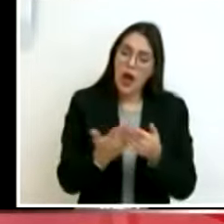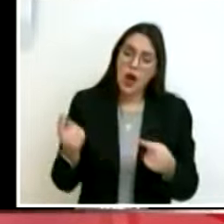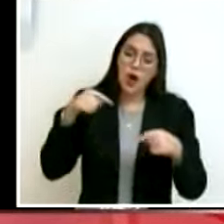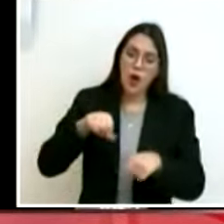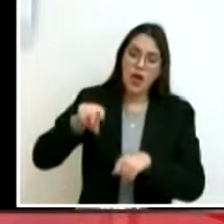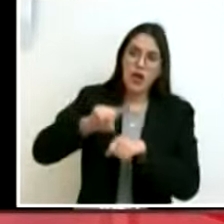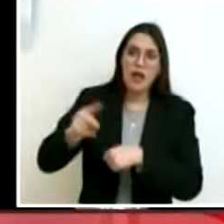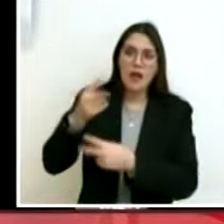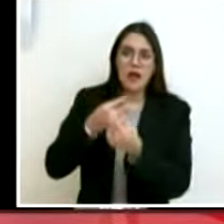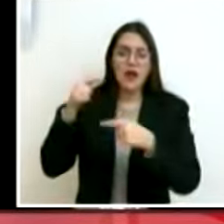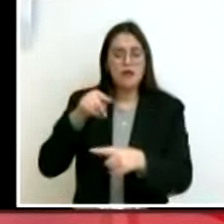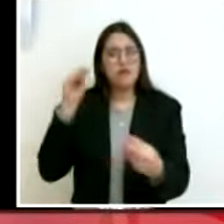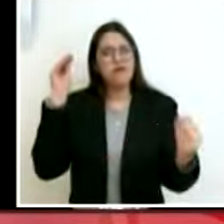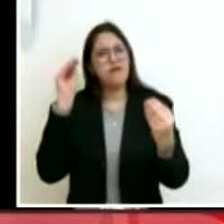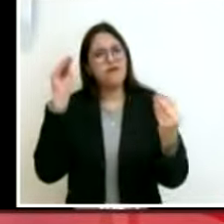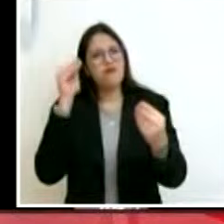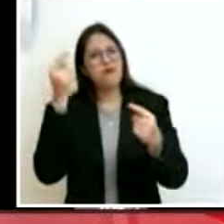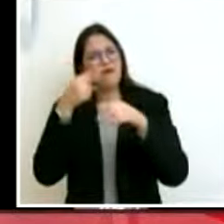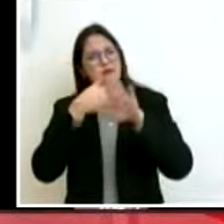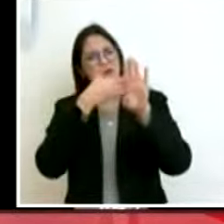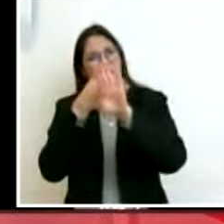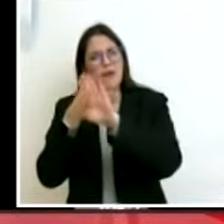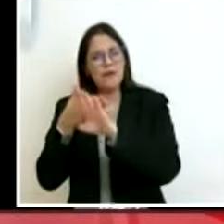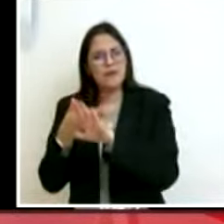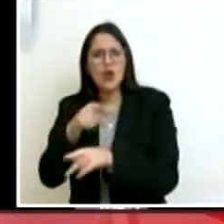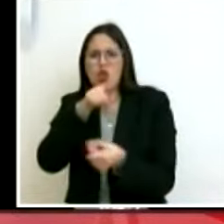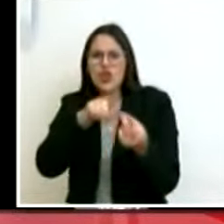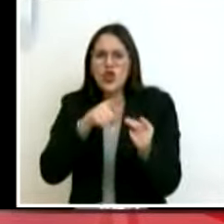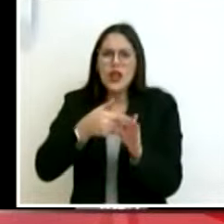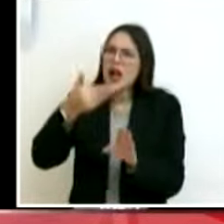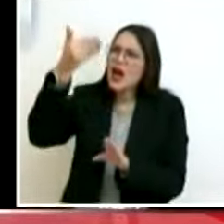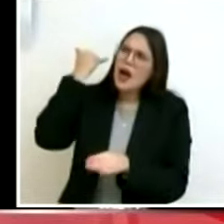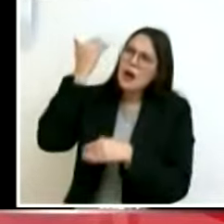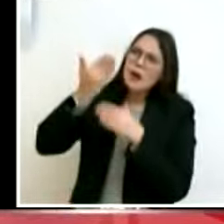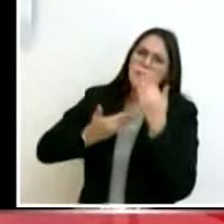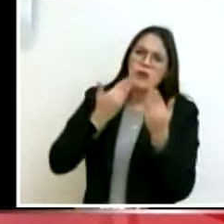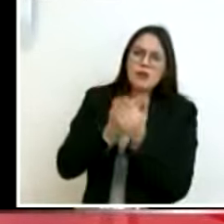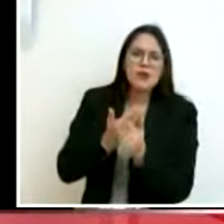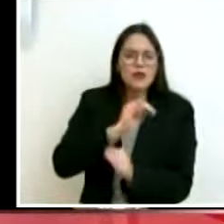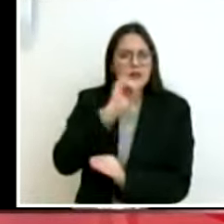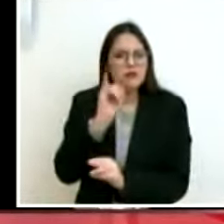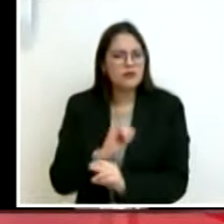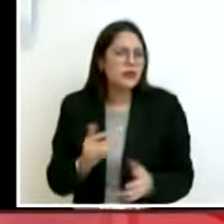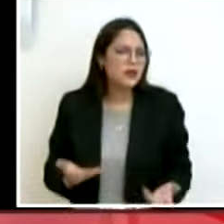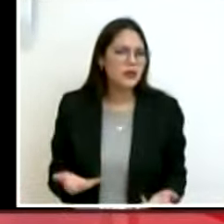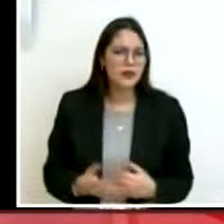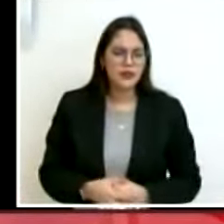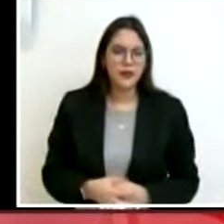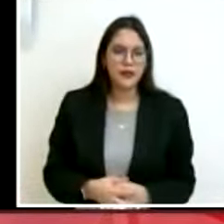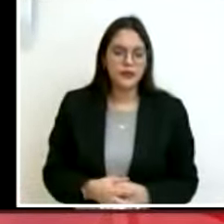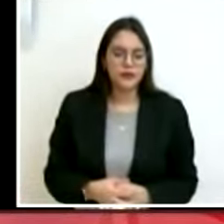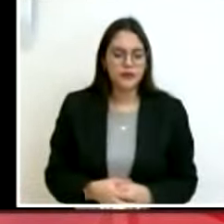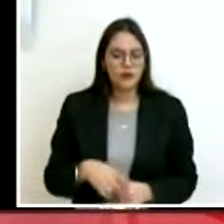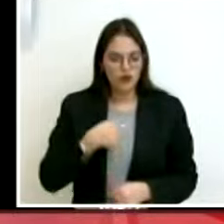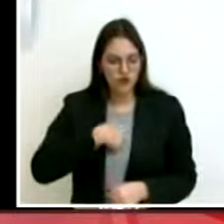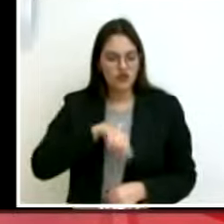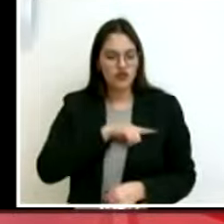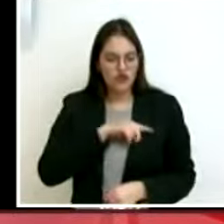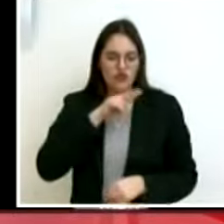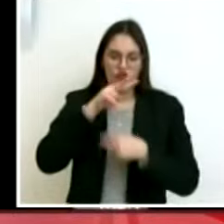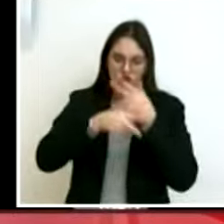a criticar, pero ¿dónde está la propuesta? ¿En qué momento han hecho una propuesta? Nosotros sí